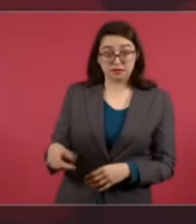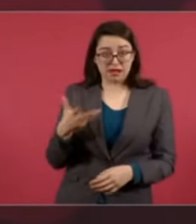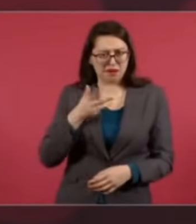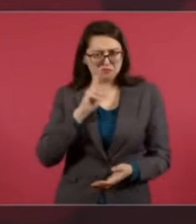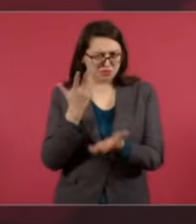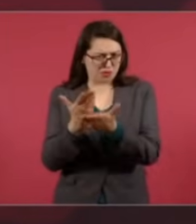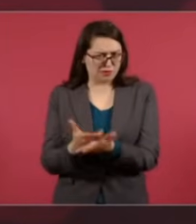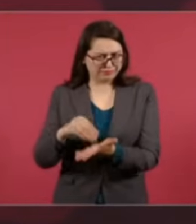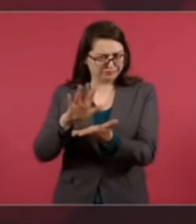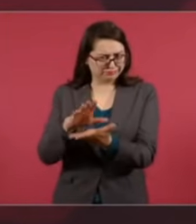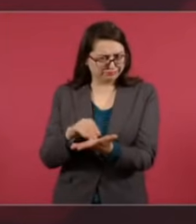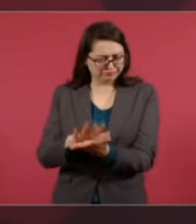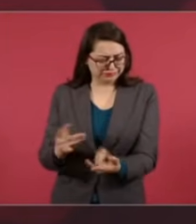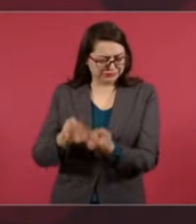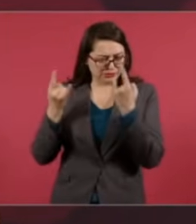Y